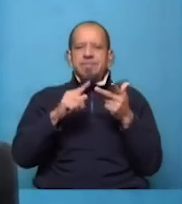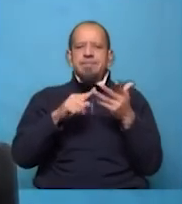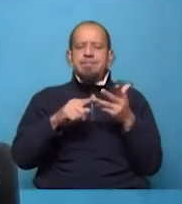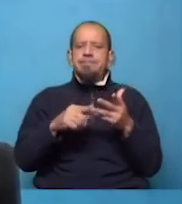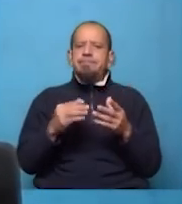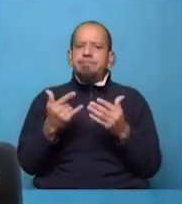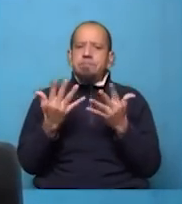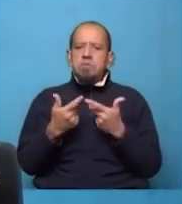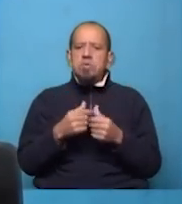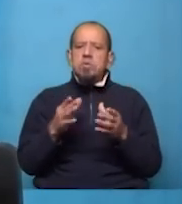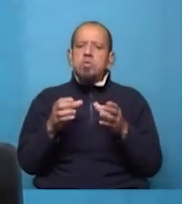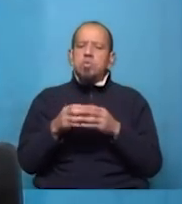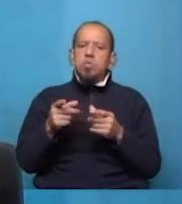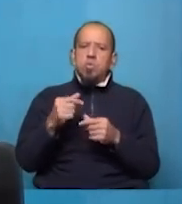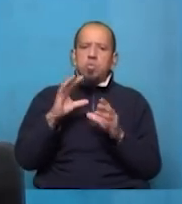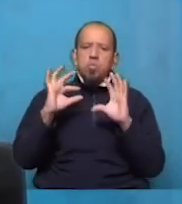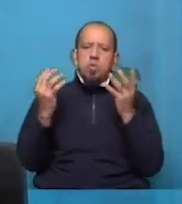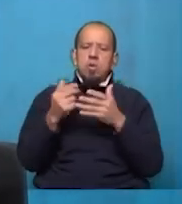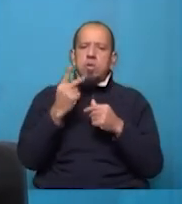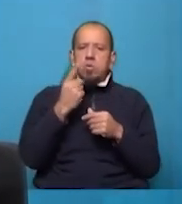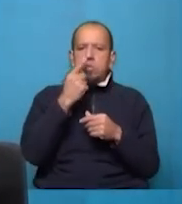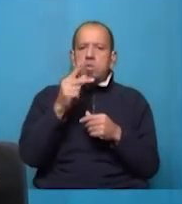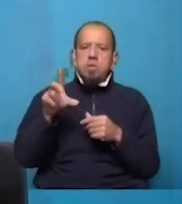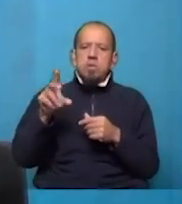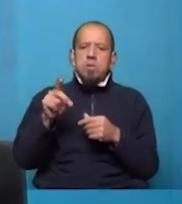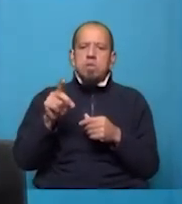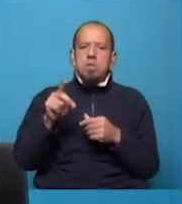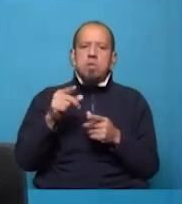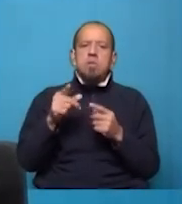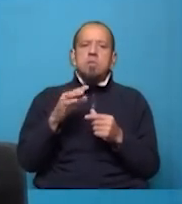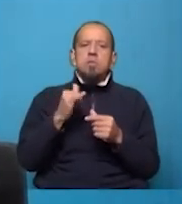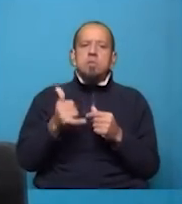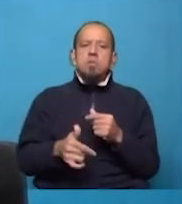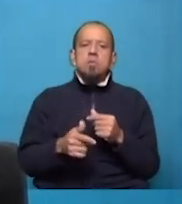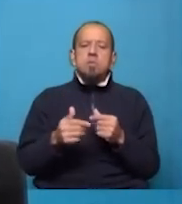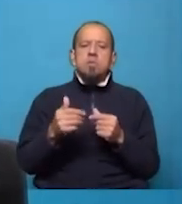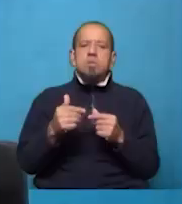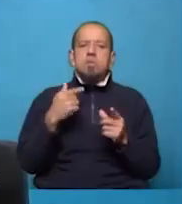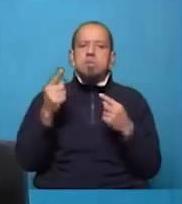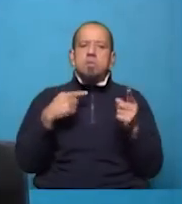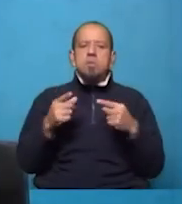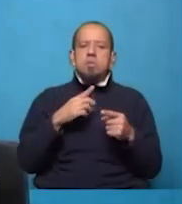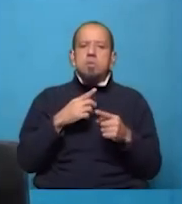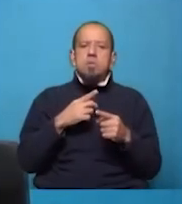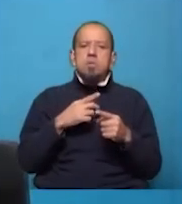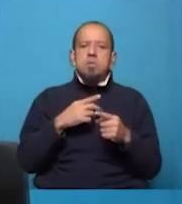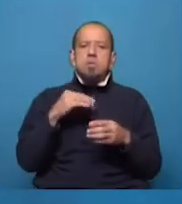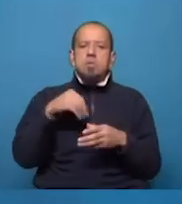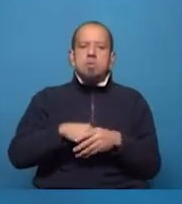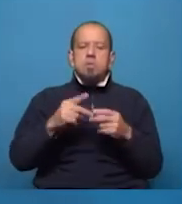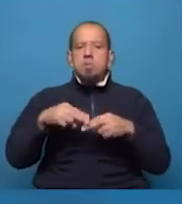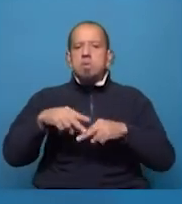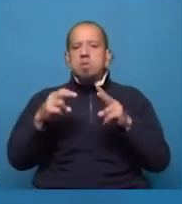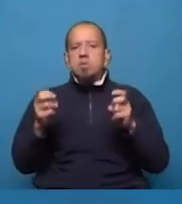2030 con pasado político Qué significa que una figura como H que tiene representaciones distintas áreas está involucrado en esta investigación